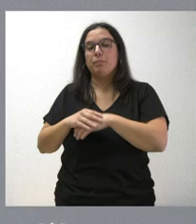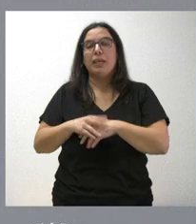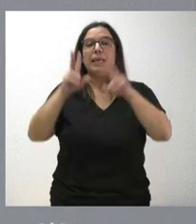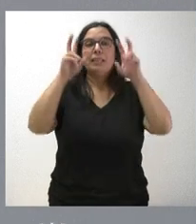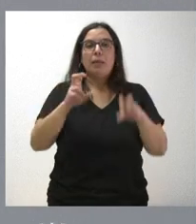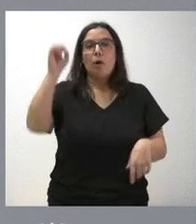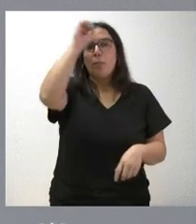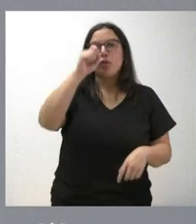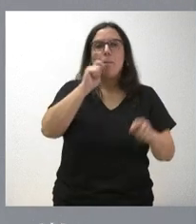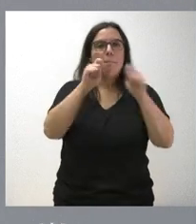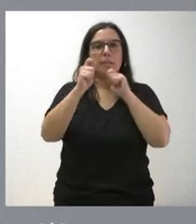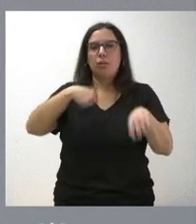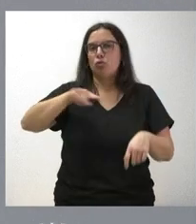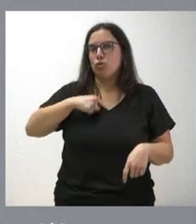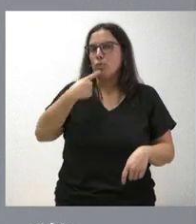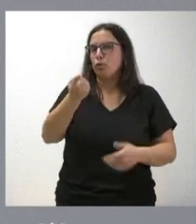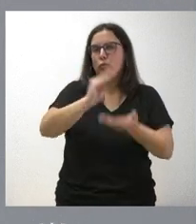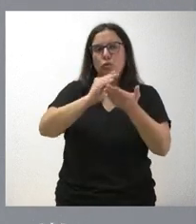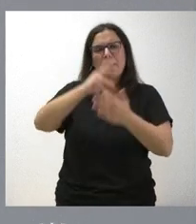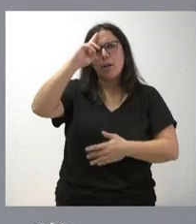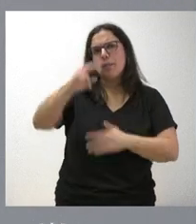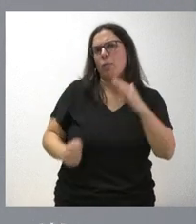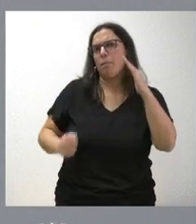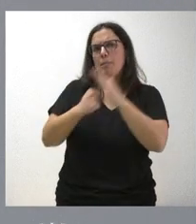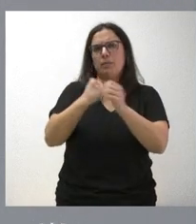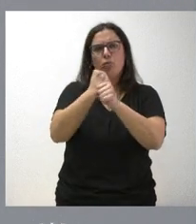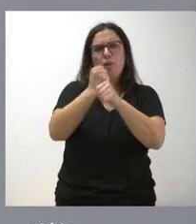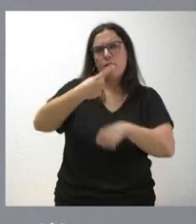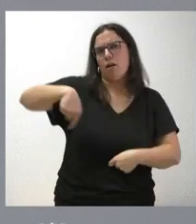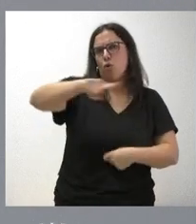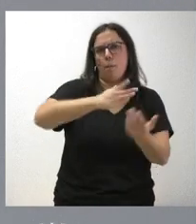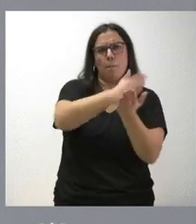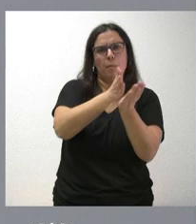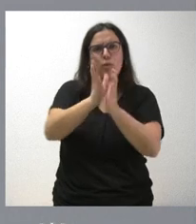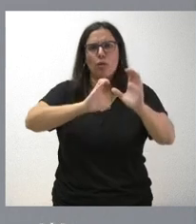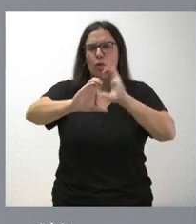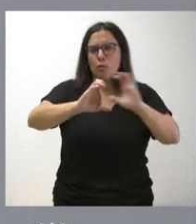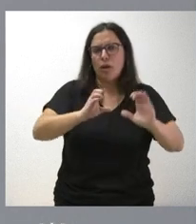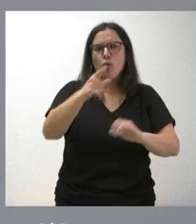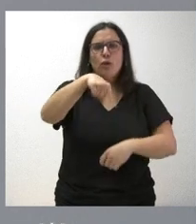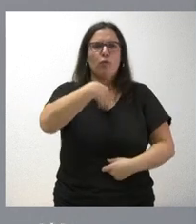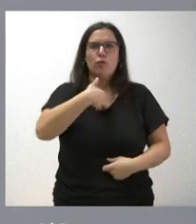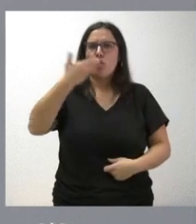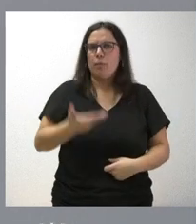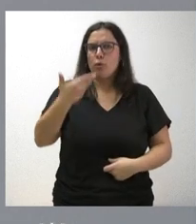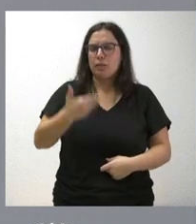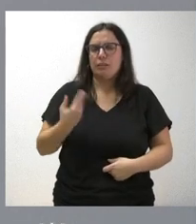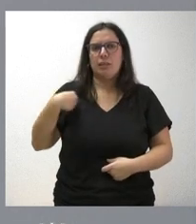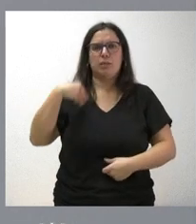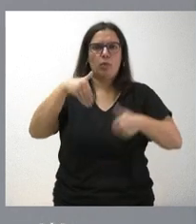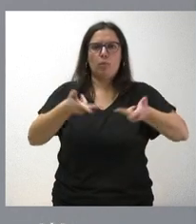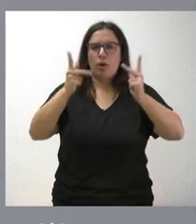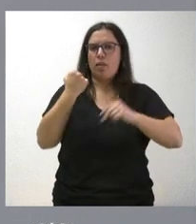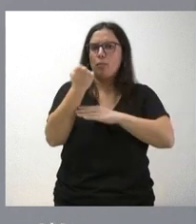sobre la prensa está muy claro lo hemos dicho muchas veces nuestro respeto absoluto al trabajo que hacen los medios de comunicación tiene un papel muy importante en democracia les apoyamos y les